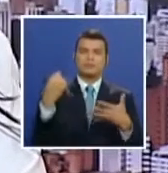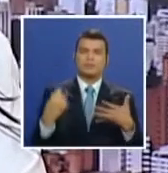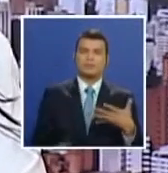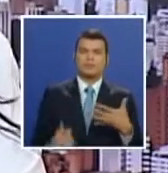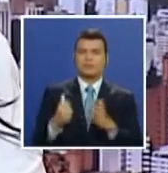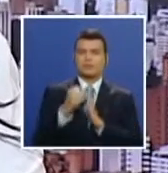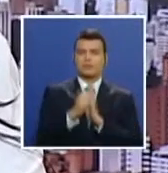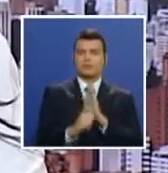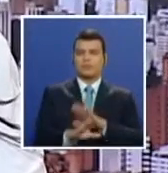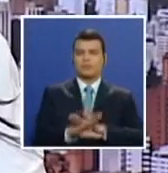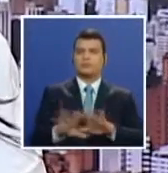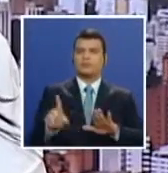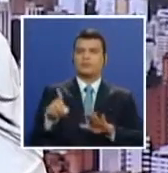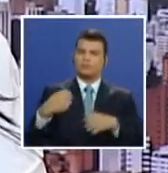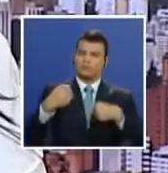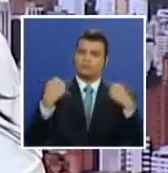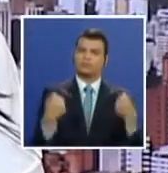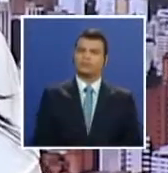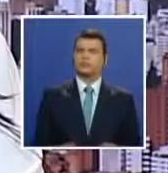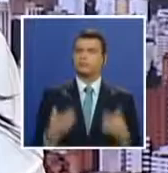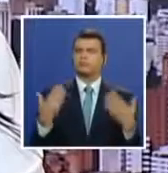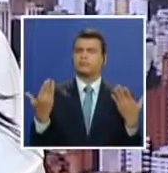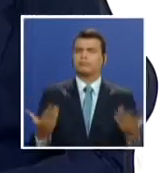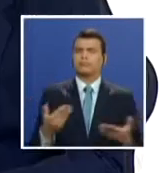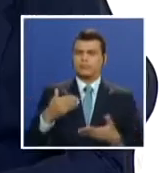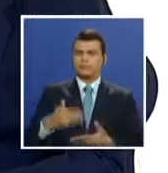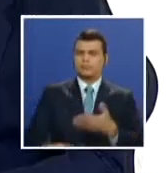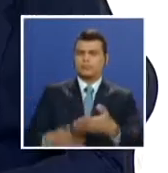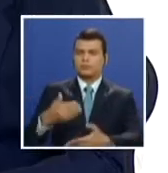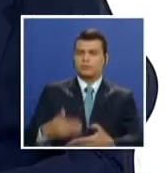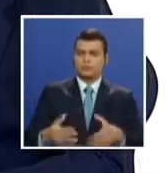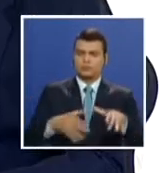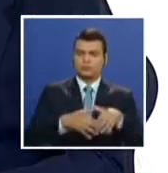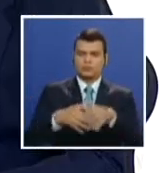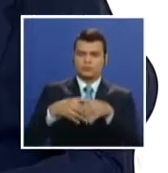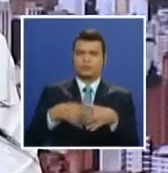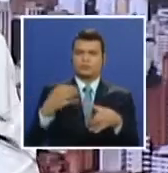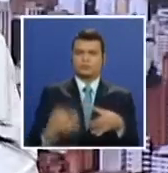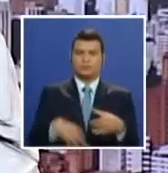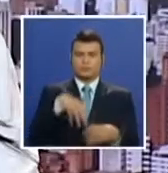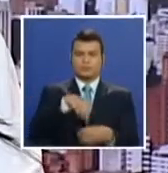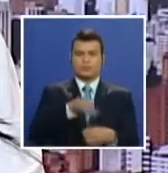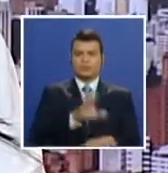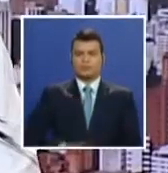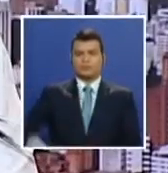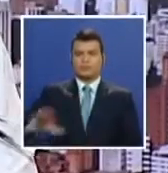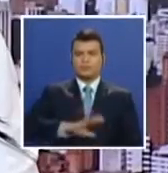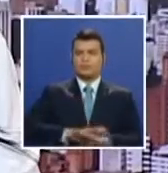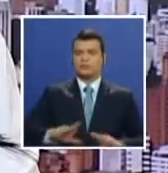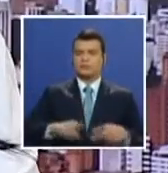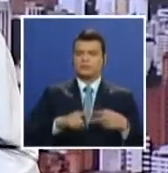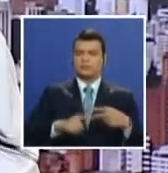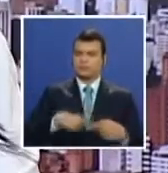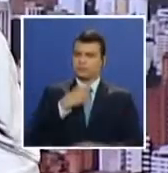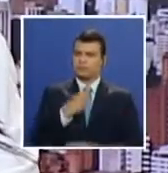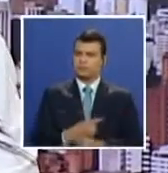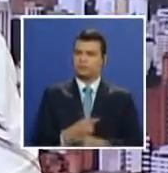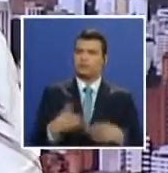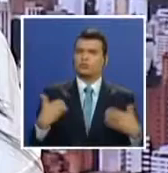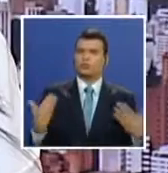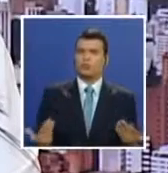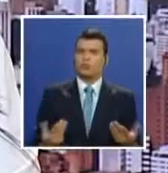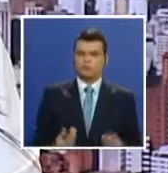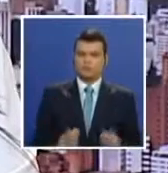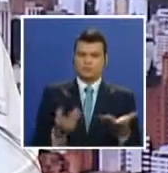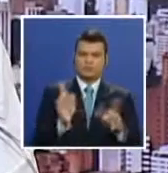programas uno de ellos es el fortalecimiento de las de los puestos van dísticos en el departamento que sólo graba a través de dos cosas la adaptación de instrumentos